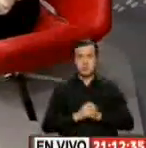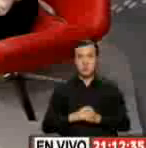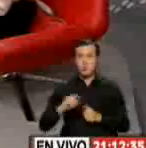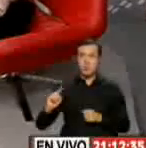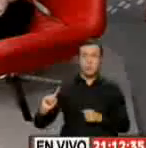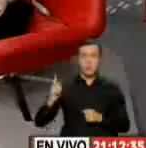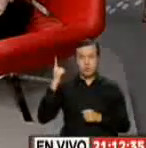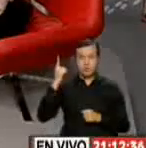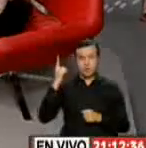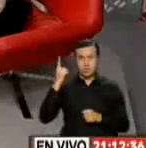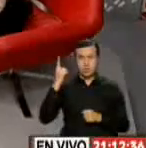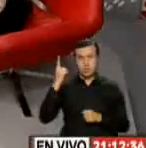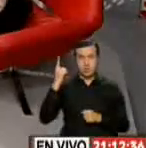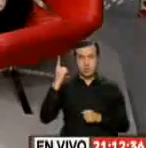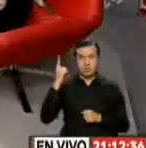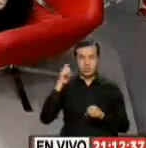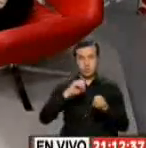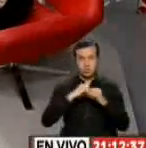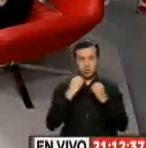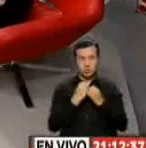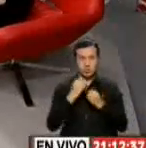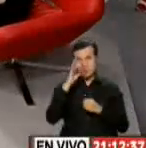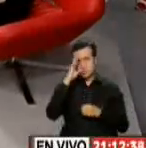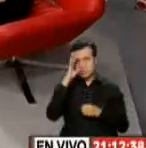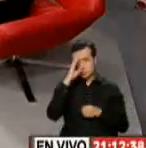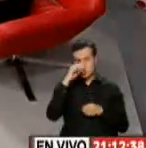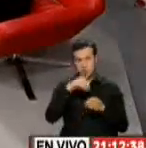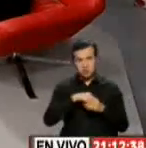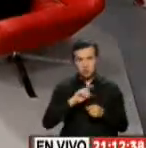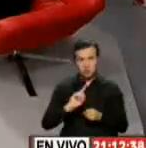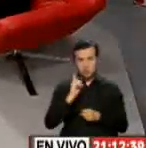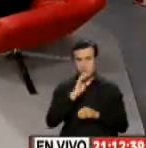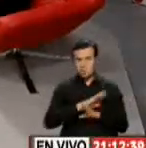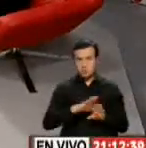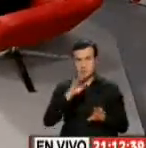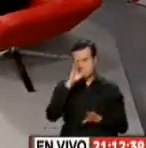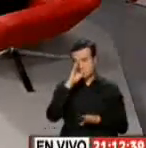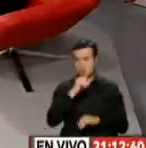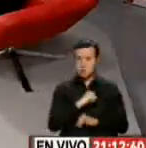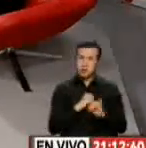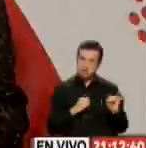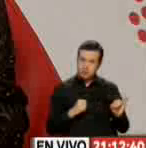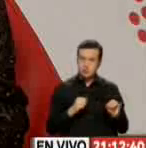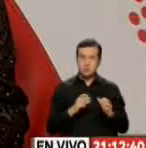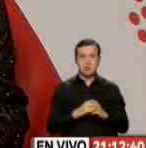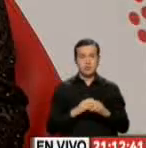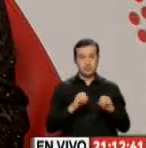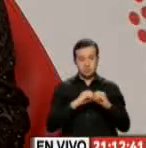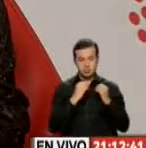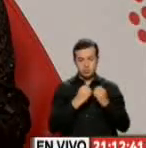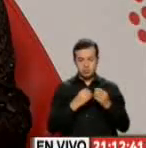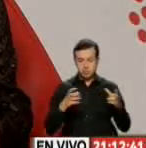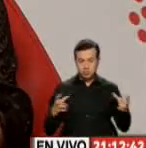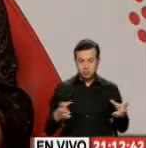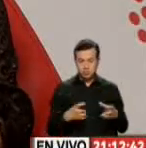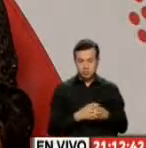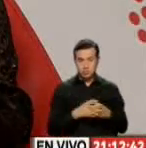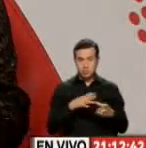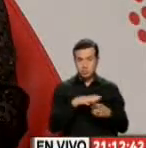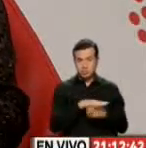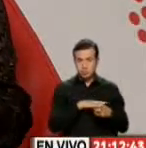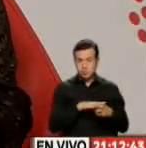organismo que queda con esa corriente ideológica izquierda? Es un organismo que se constituye